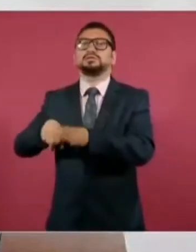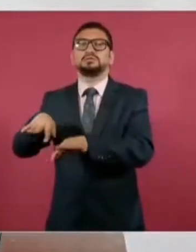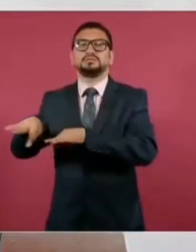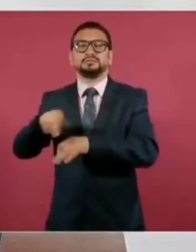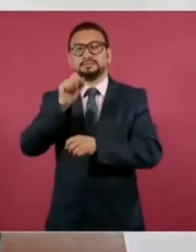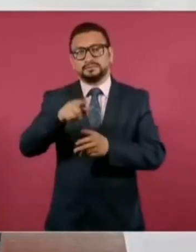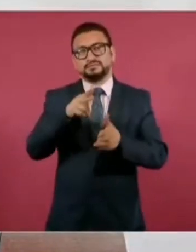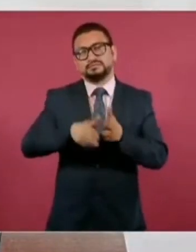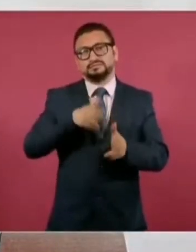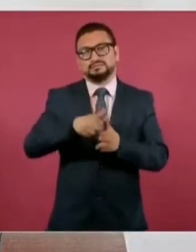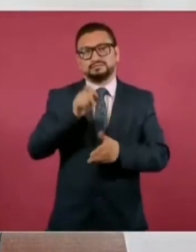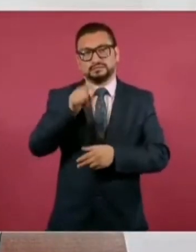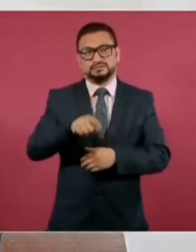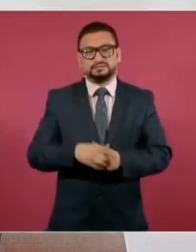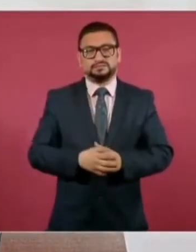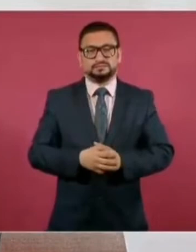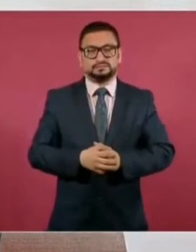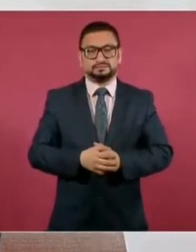ferrocarriles.